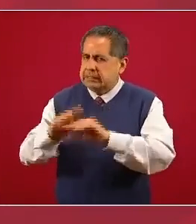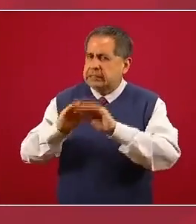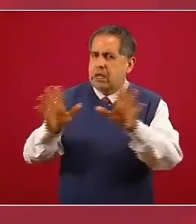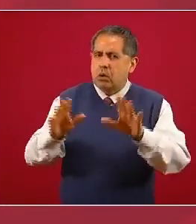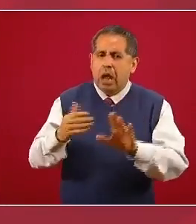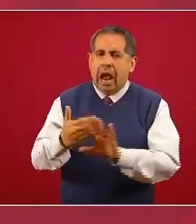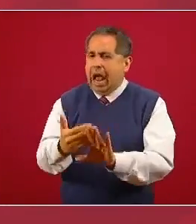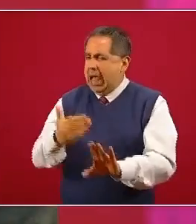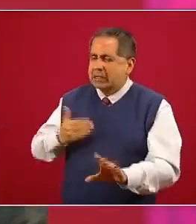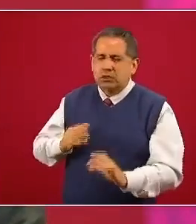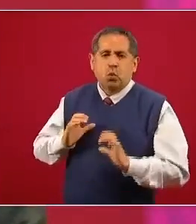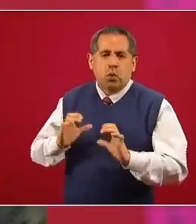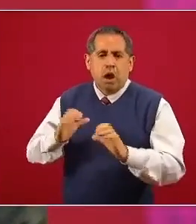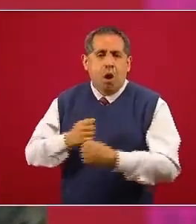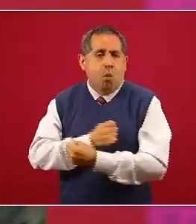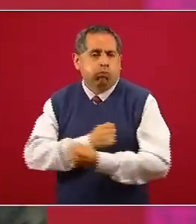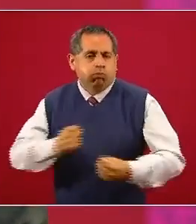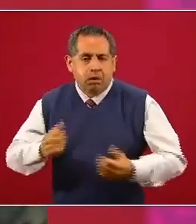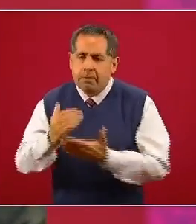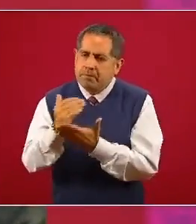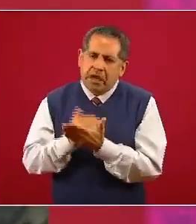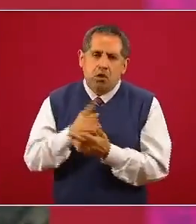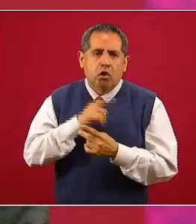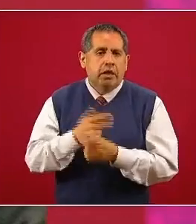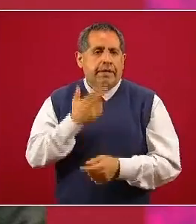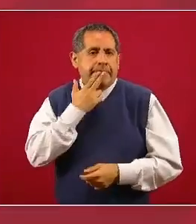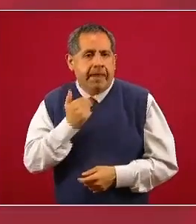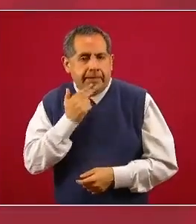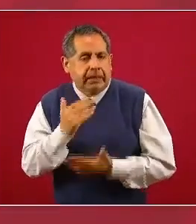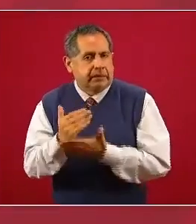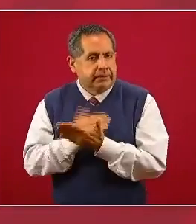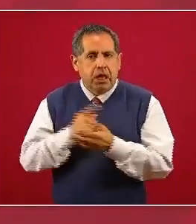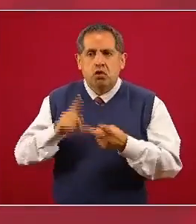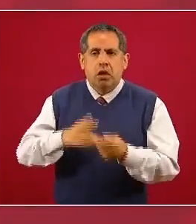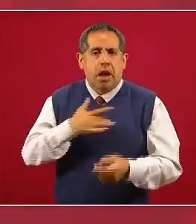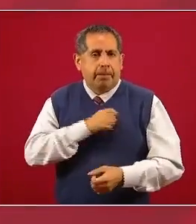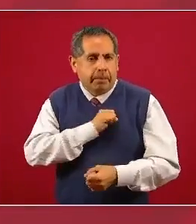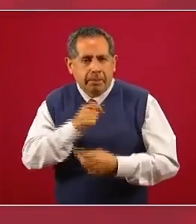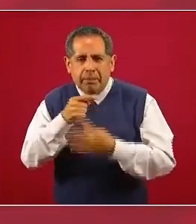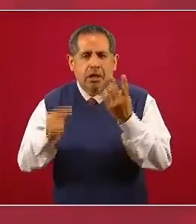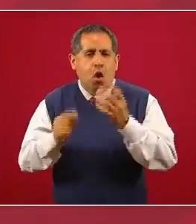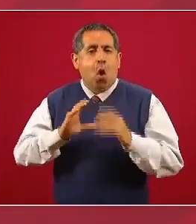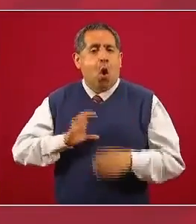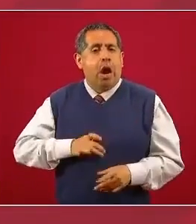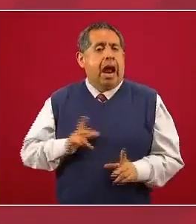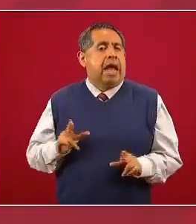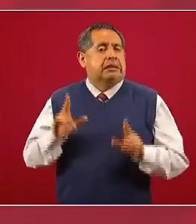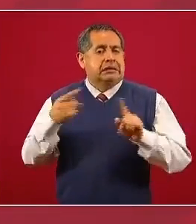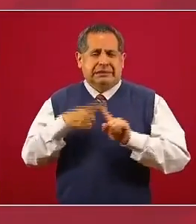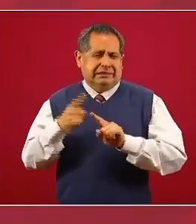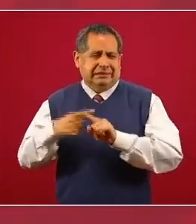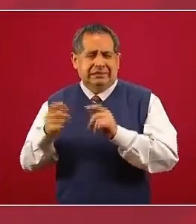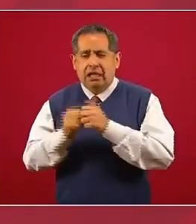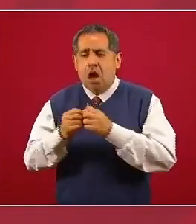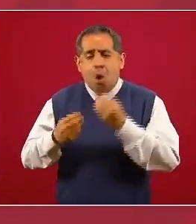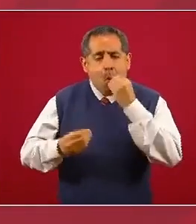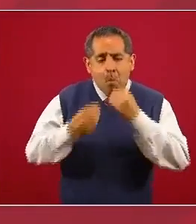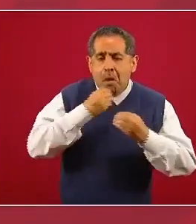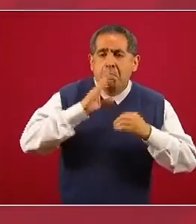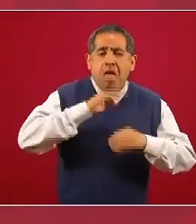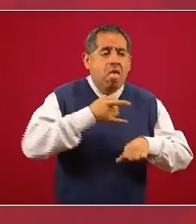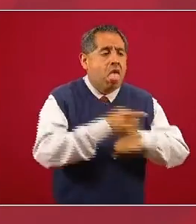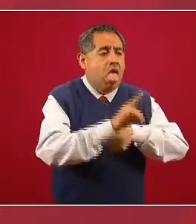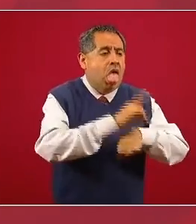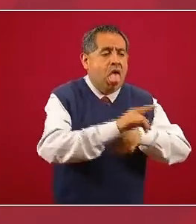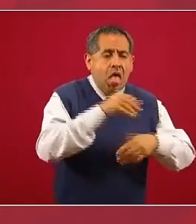que prevenir la obesidad, el sobrepeso, la diabetes, la hipertensión, múltiples cánceres asociados con una mala alimentación,